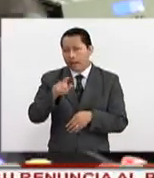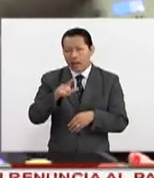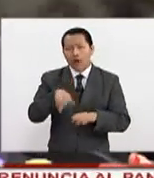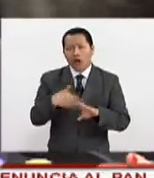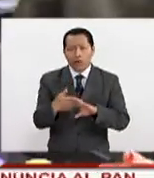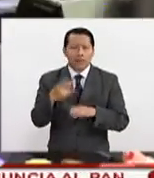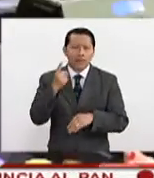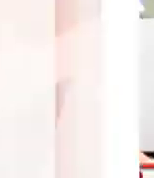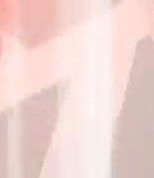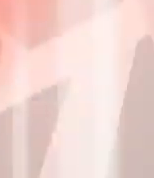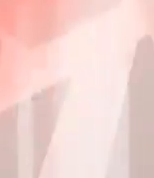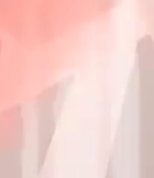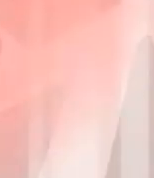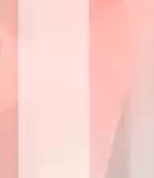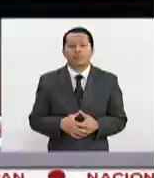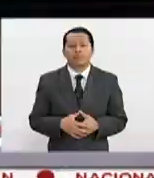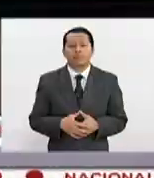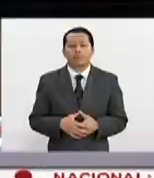del diputado.